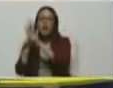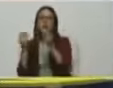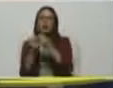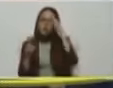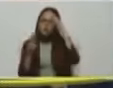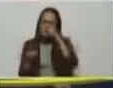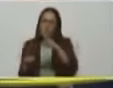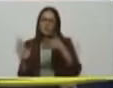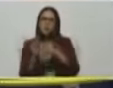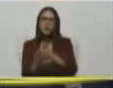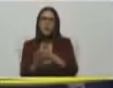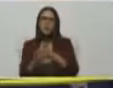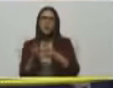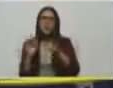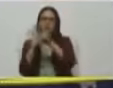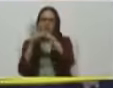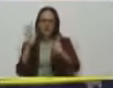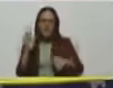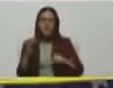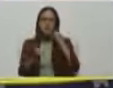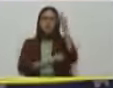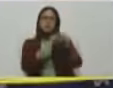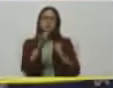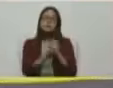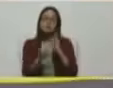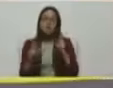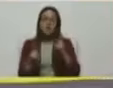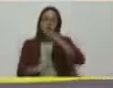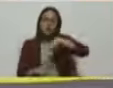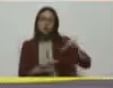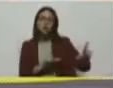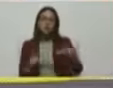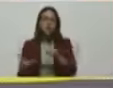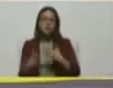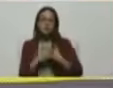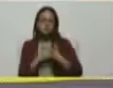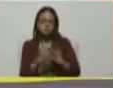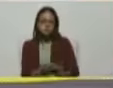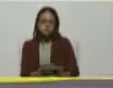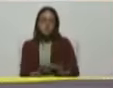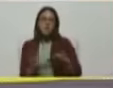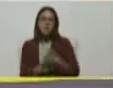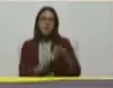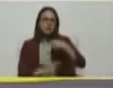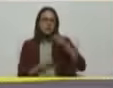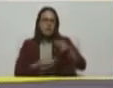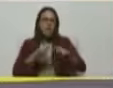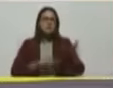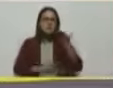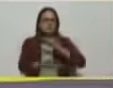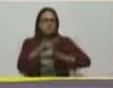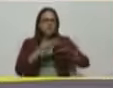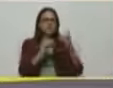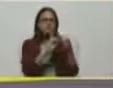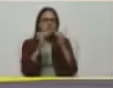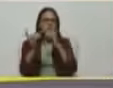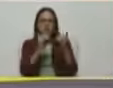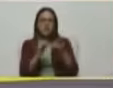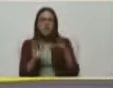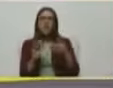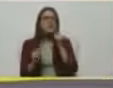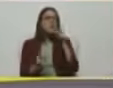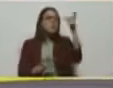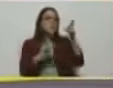al derecho internacional, y estamos listos y dispuestos para negociar con el que haya que